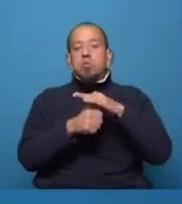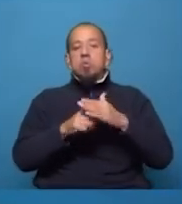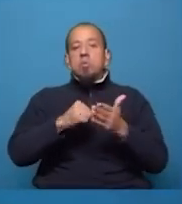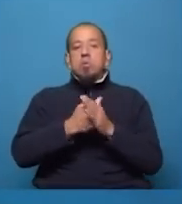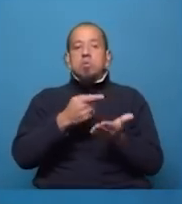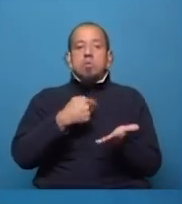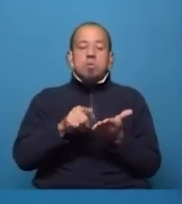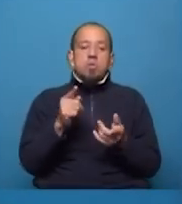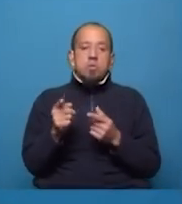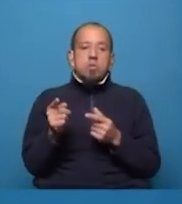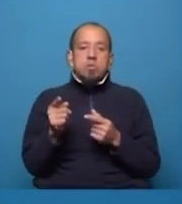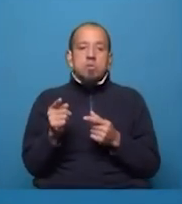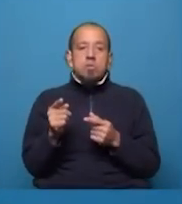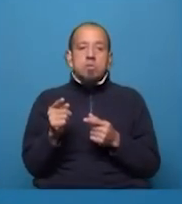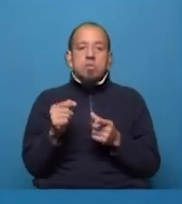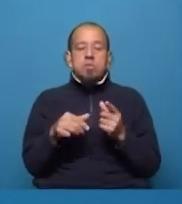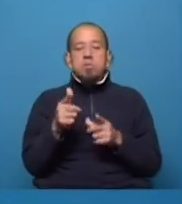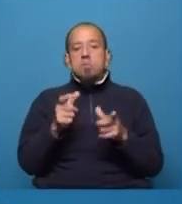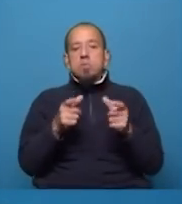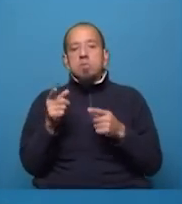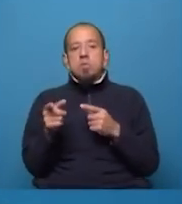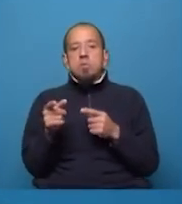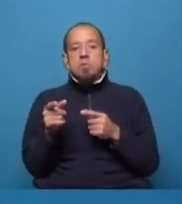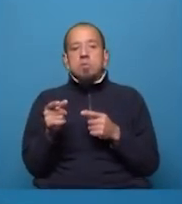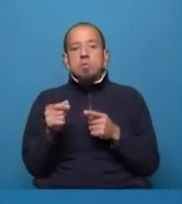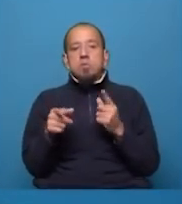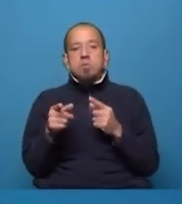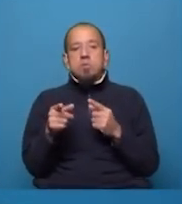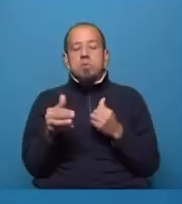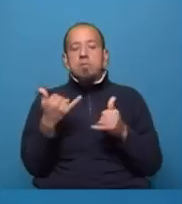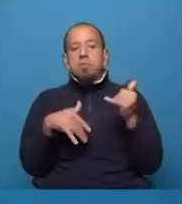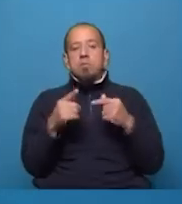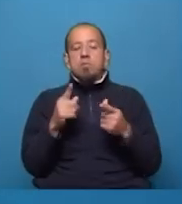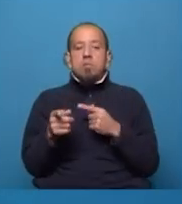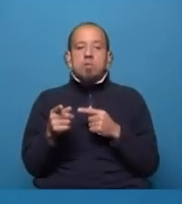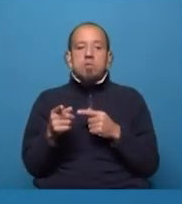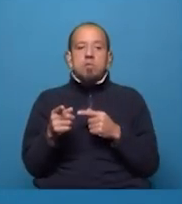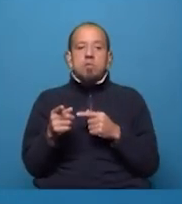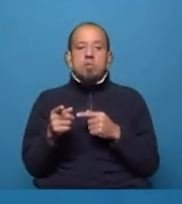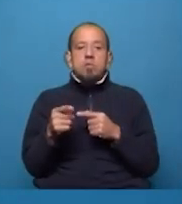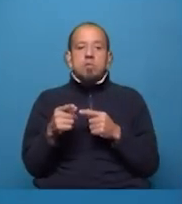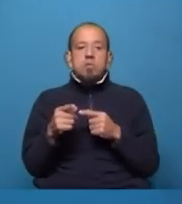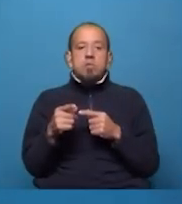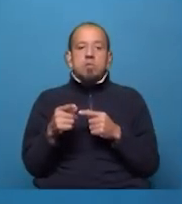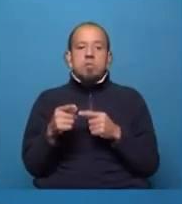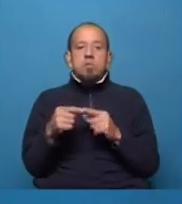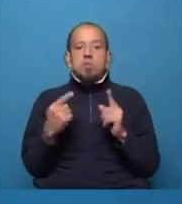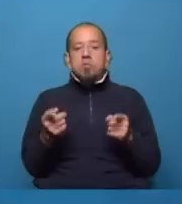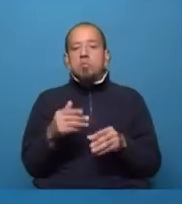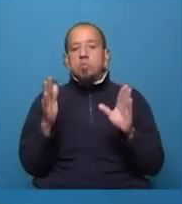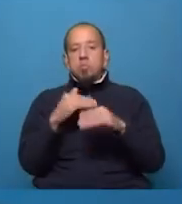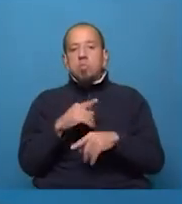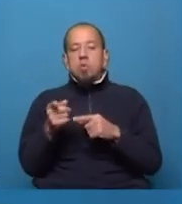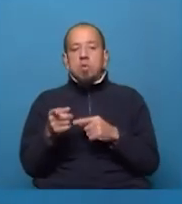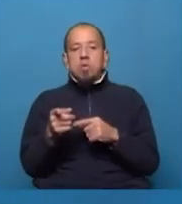no la gente de unidades de informaciones financiero porque sea la unidad de inteligencia financial no puede ir